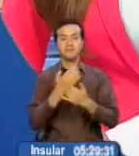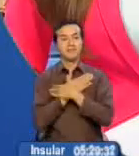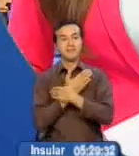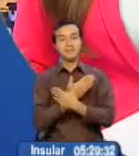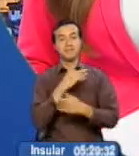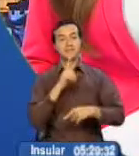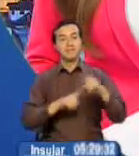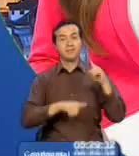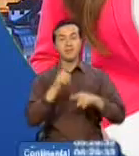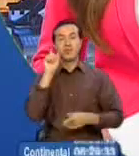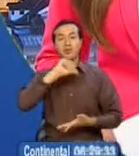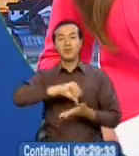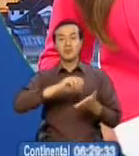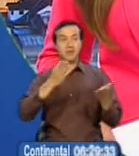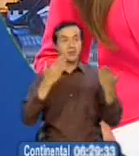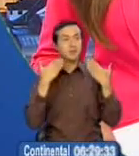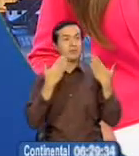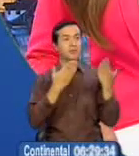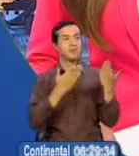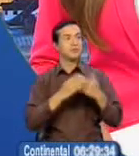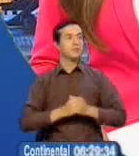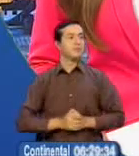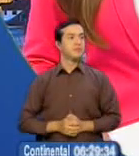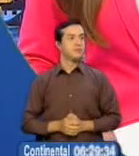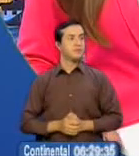que se encuentra en la ciudad de Guayaquil.